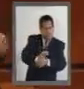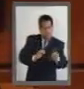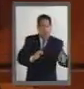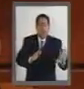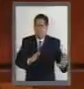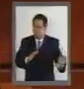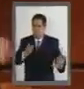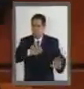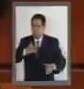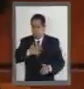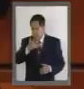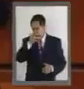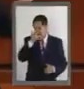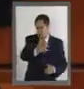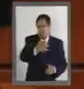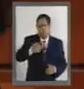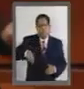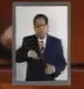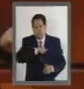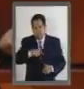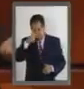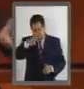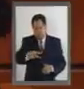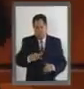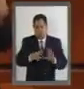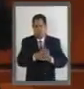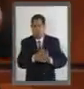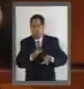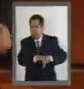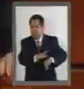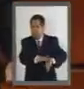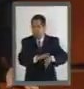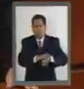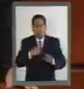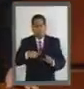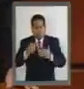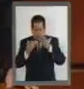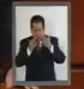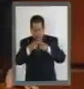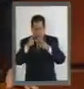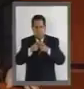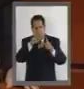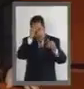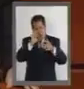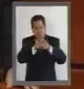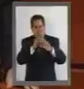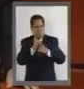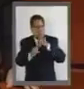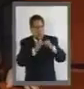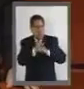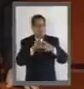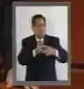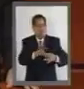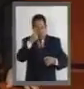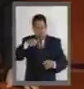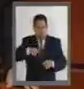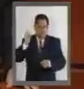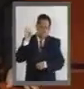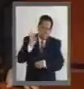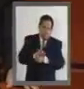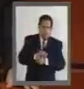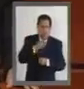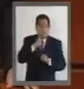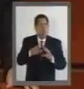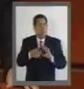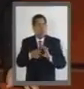Estado mexicano una profunda revisión de todos y cada uno de los instrumentos de política pública para actuar en